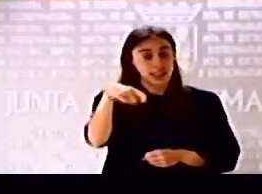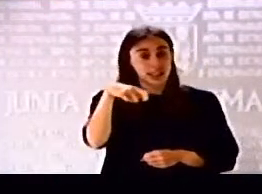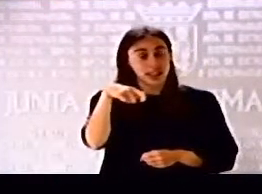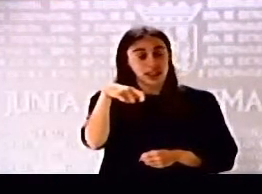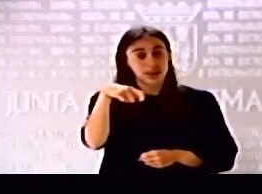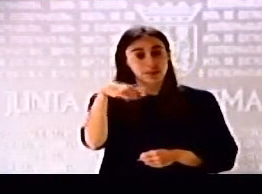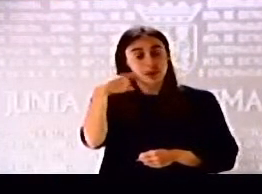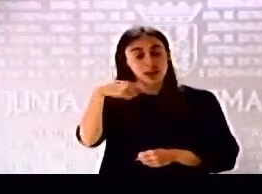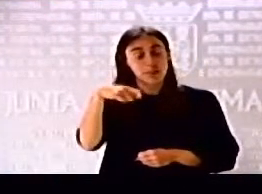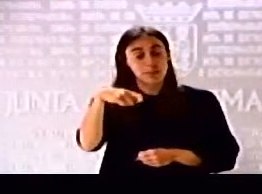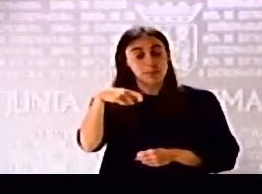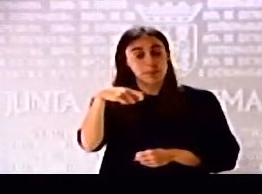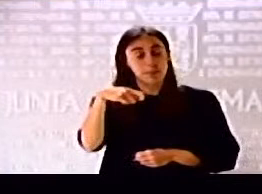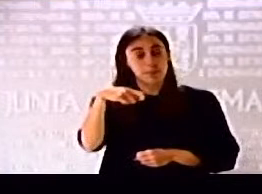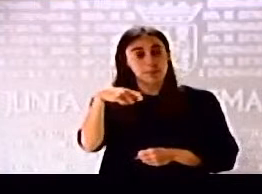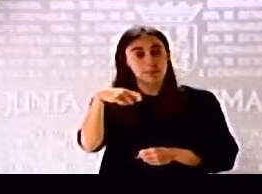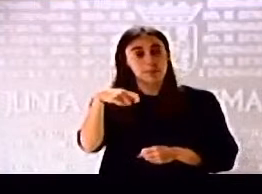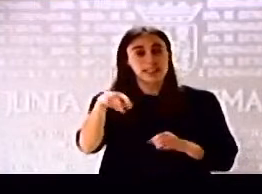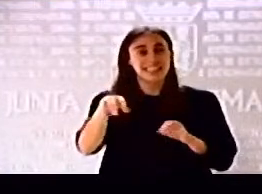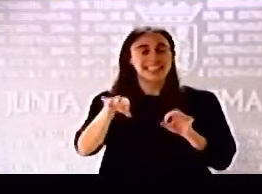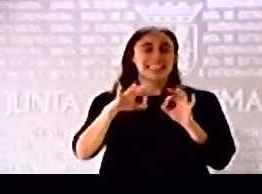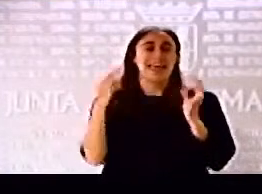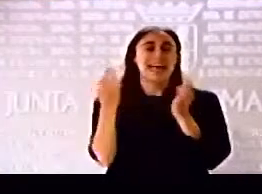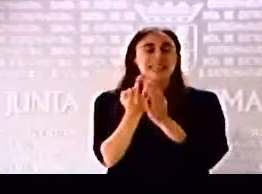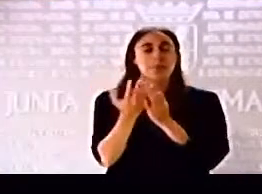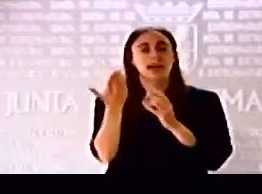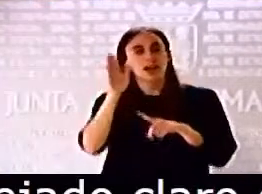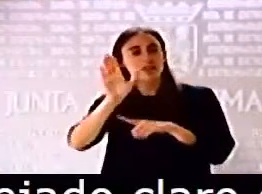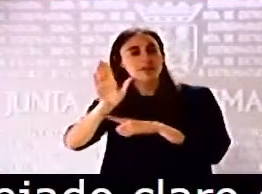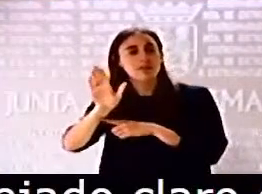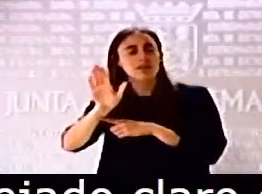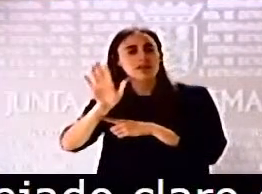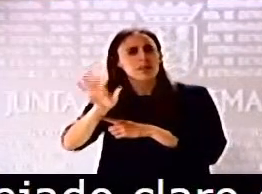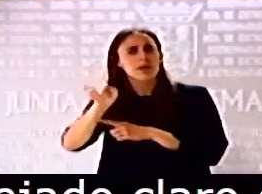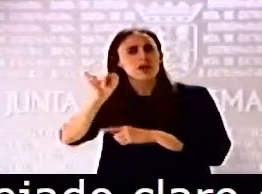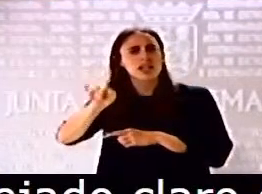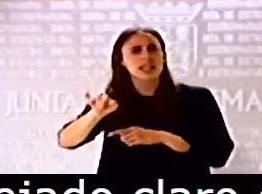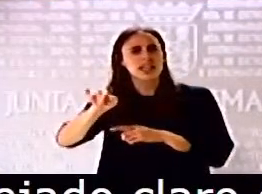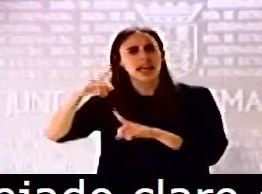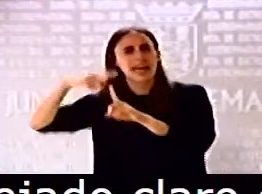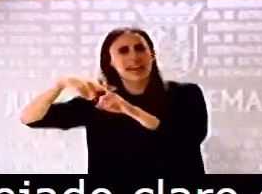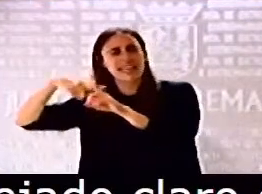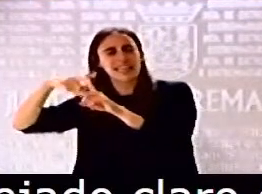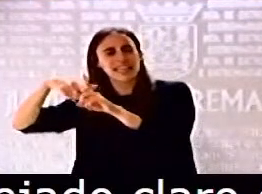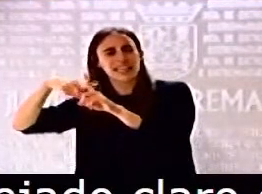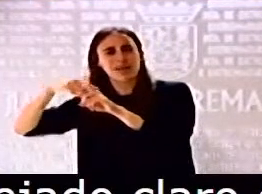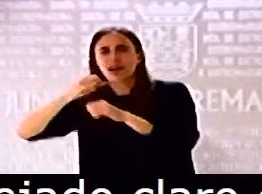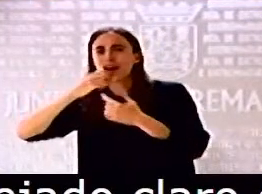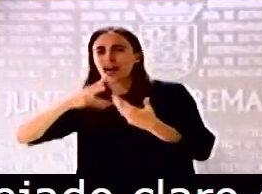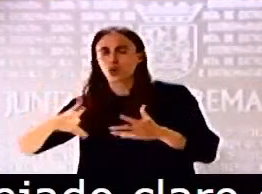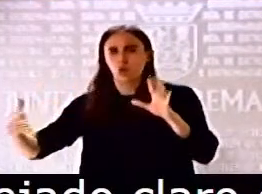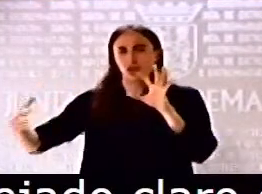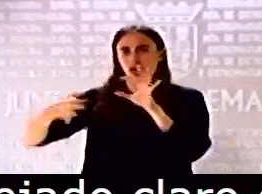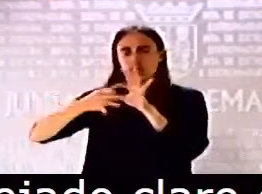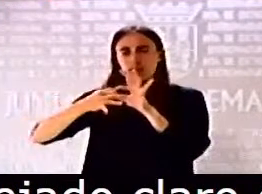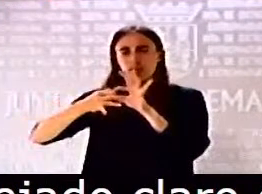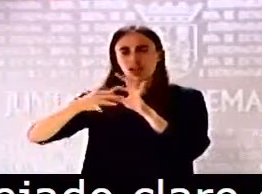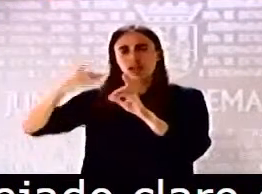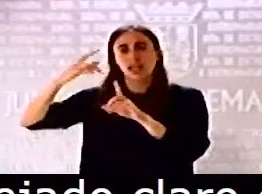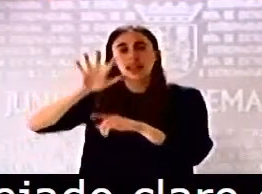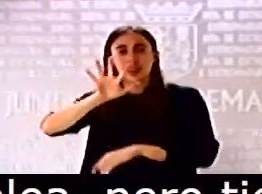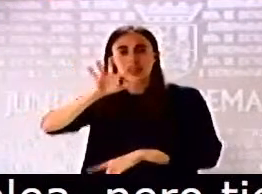en la Asamblea, pero ¿tiene relación con los niveles que tenemos ahora mismo, con los 5 niveles de